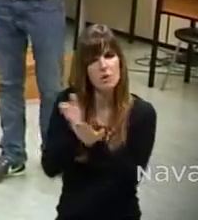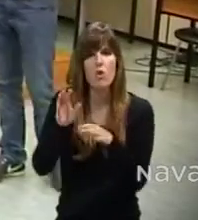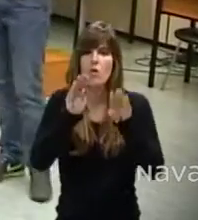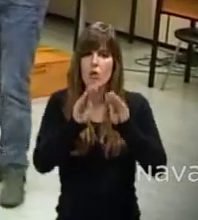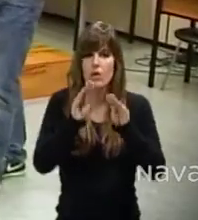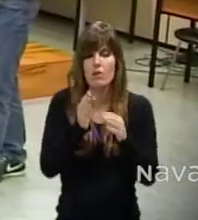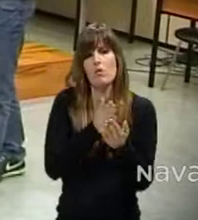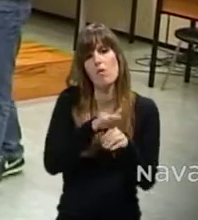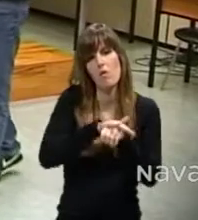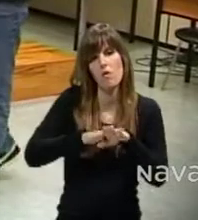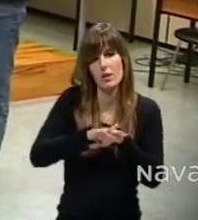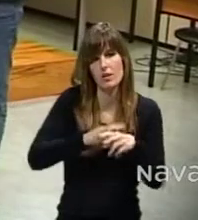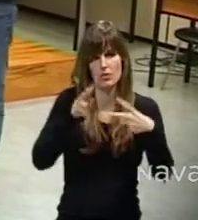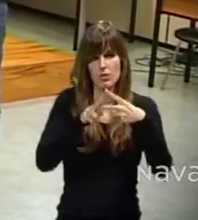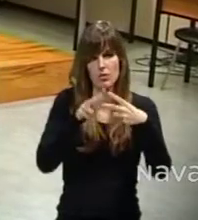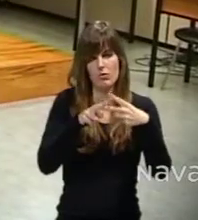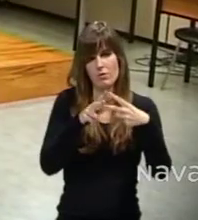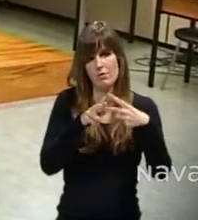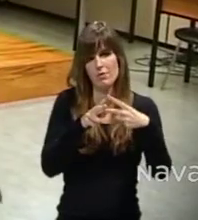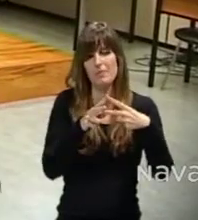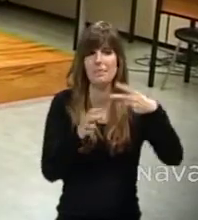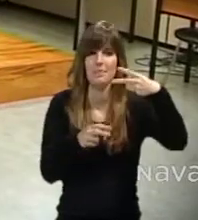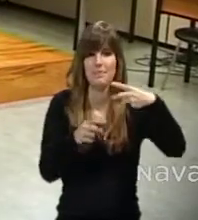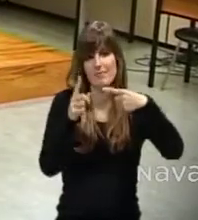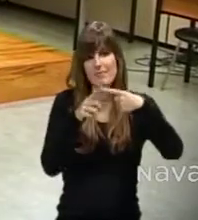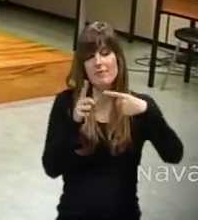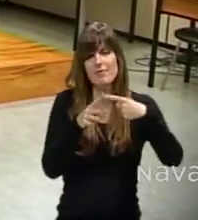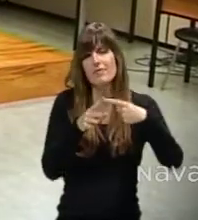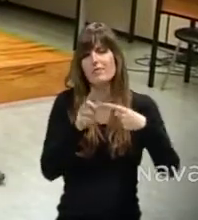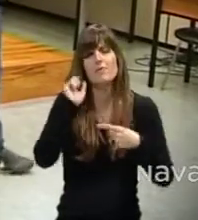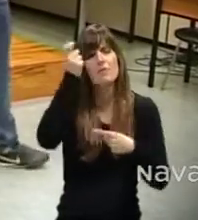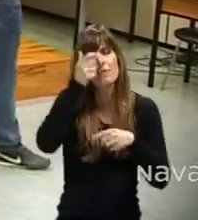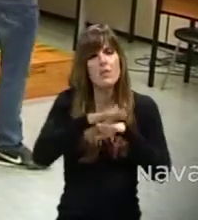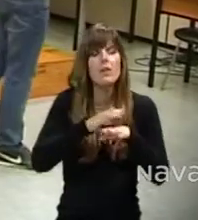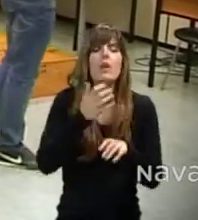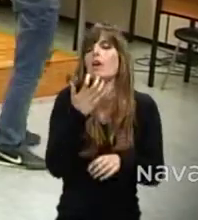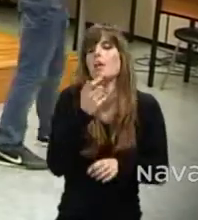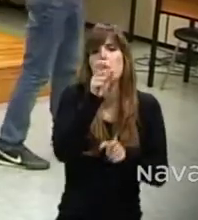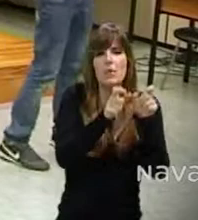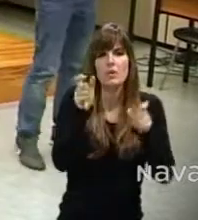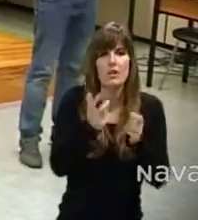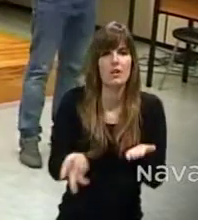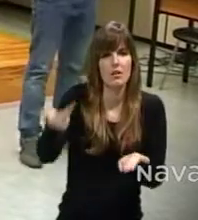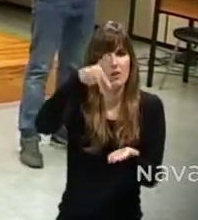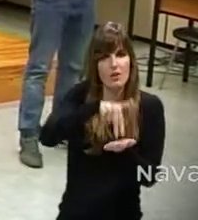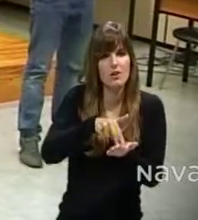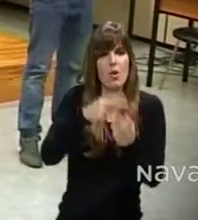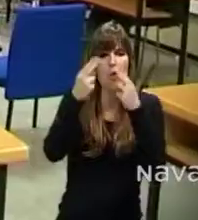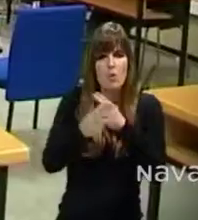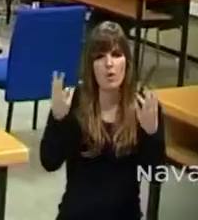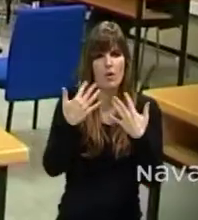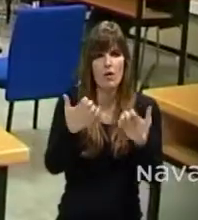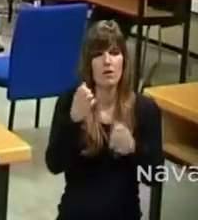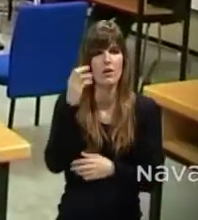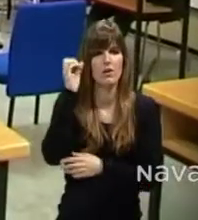tiene como dos pilares grandes por hacer otra vez la división. Un primer pilar para gente que nunca ha comunicado, para gente que tiene miedo a